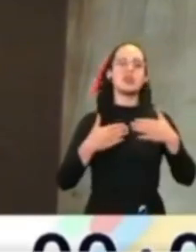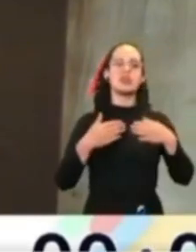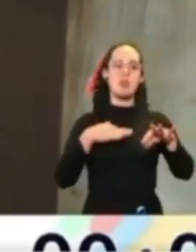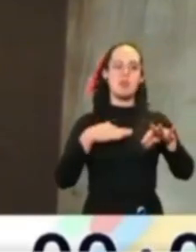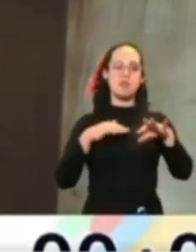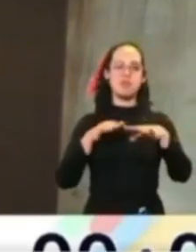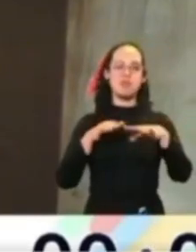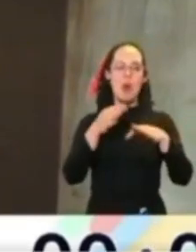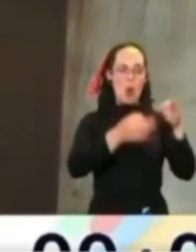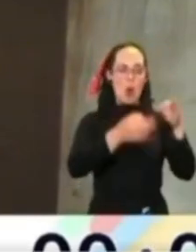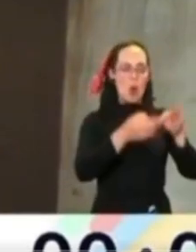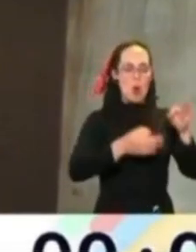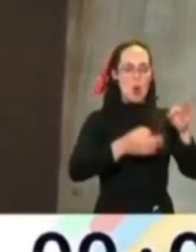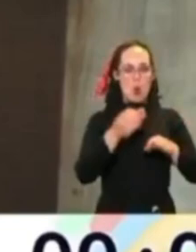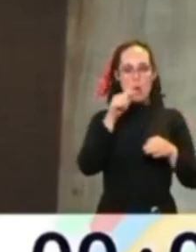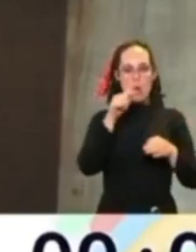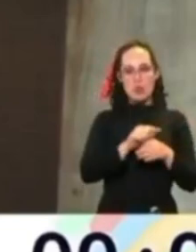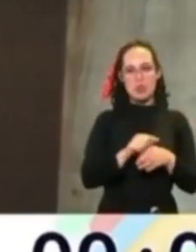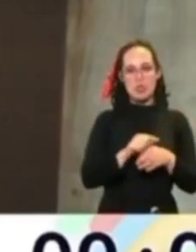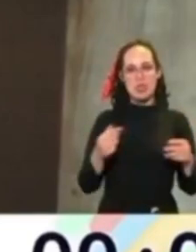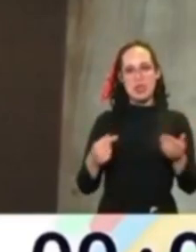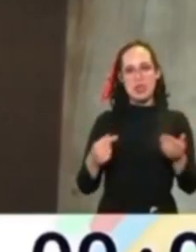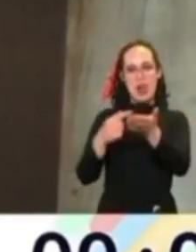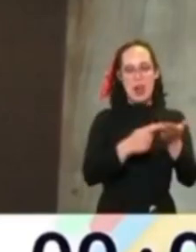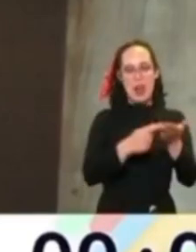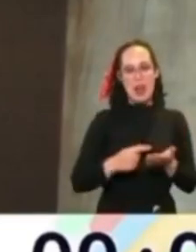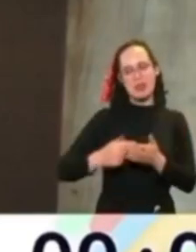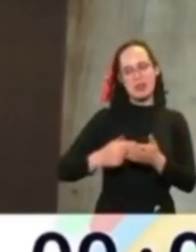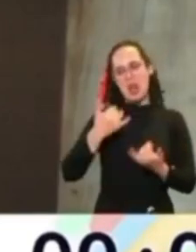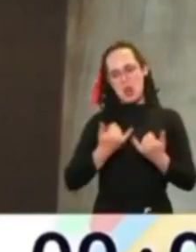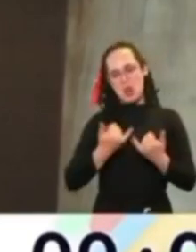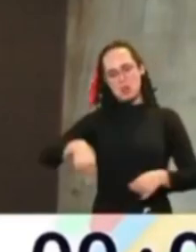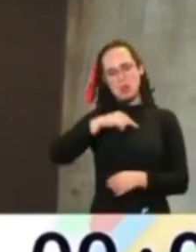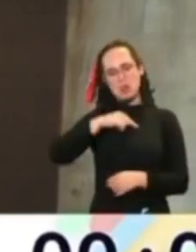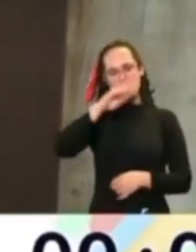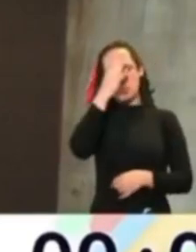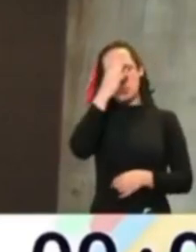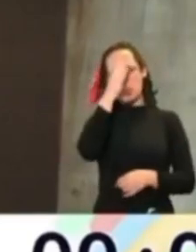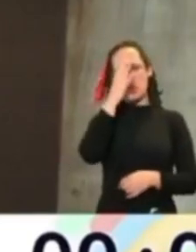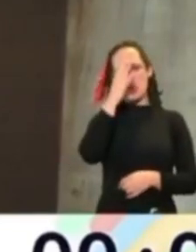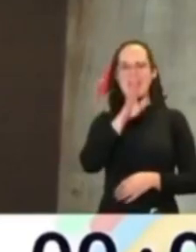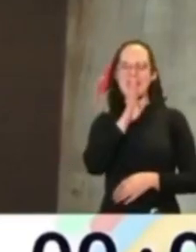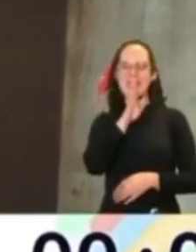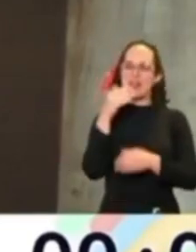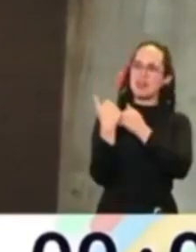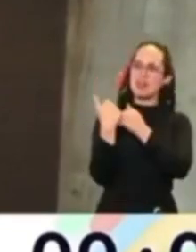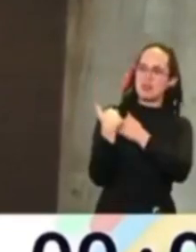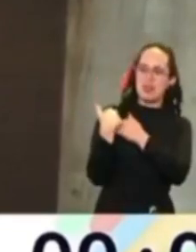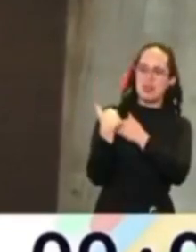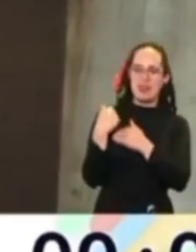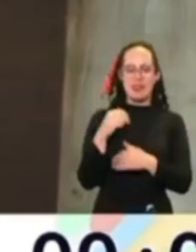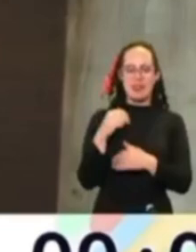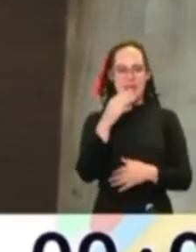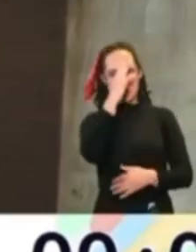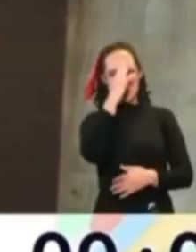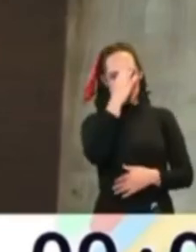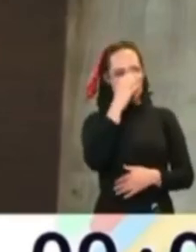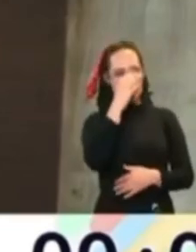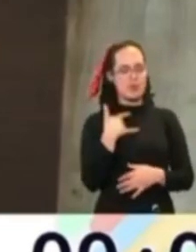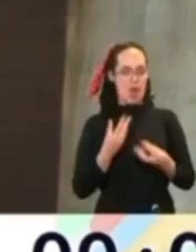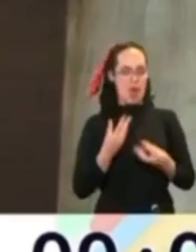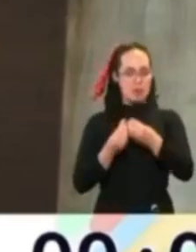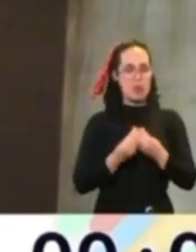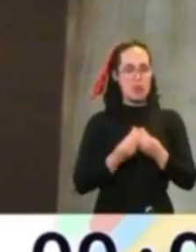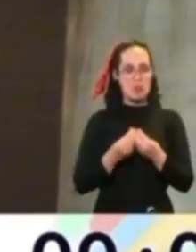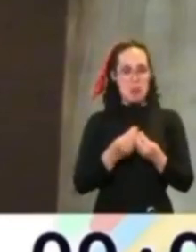si en esta corporación tuviéramos dudas de a quién le corresponde la vicepresidencia de la corporación Pero eso no está así la